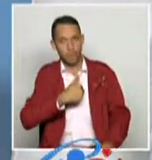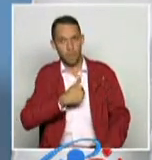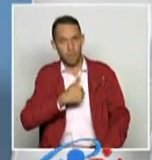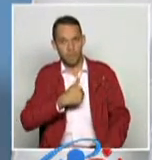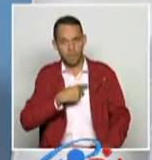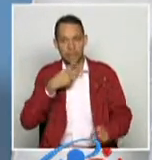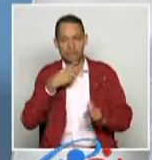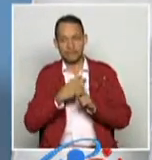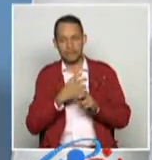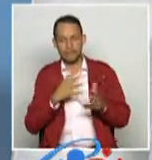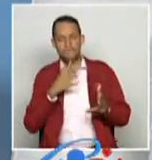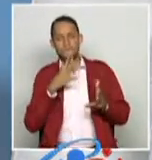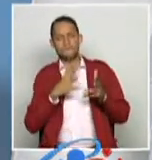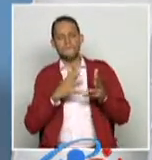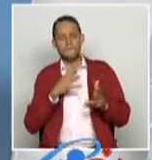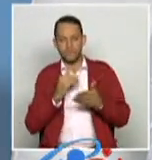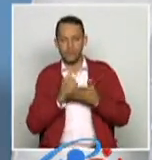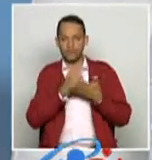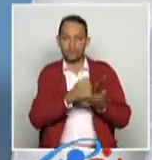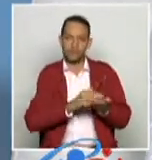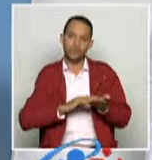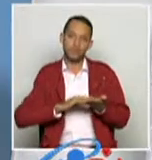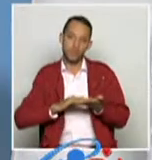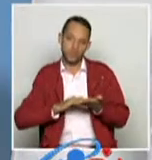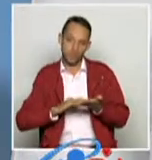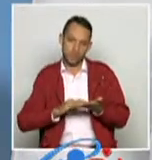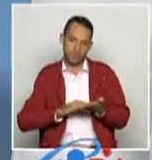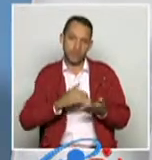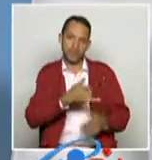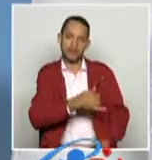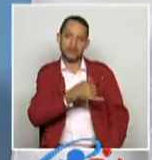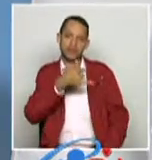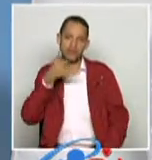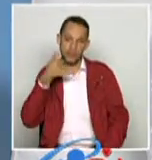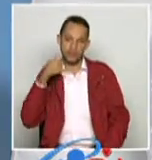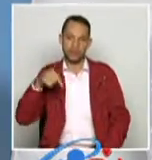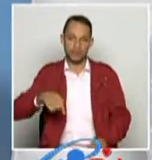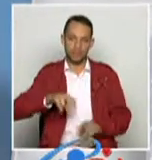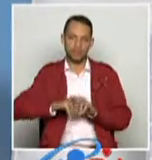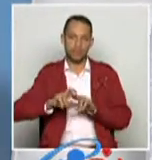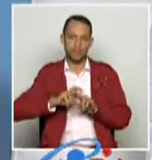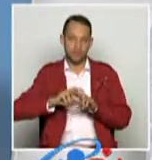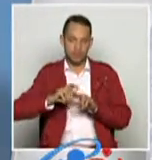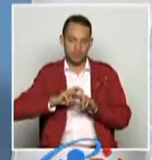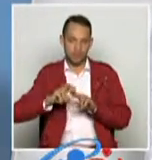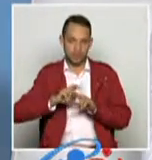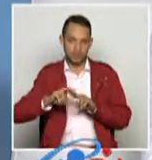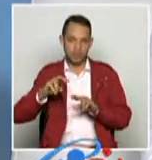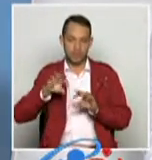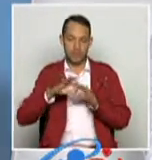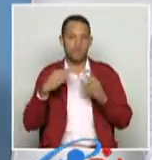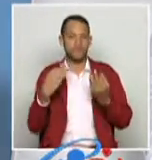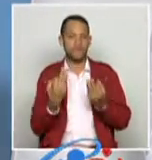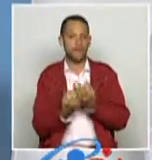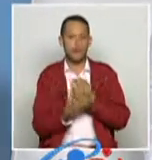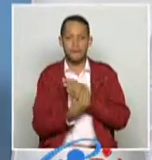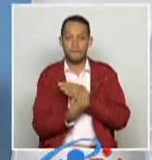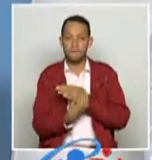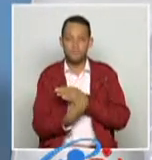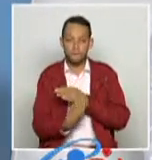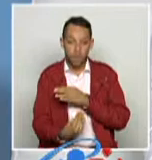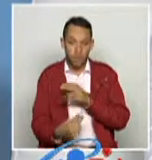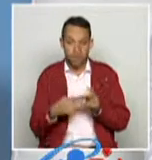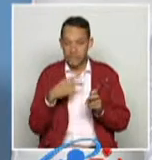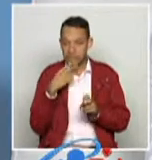o sospechar la enfermedad del corazón y se comunican con nosotros acá en la ciudad de Manizales cuando estas familias ya tienen la orden